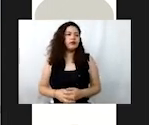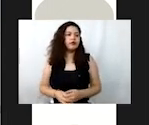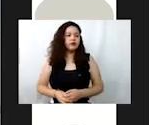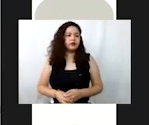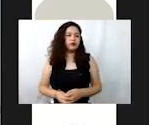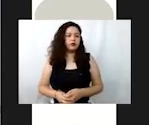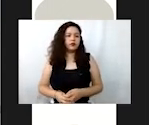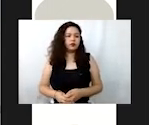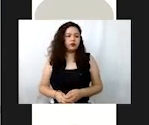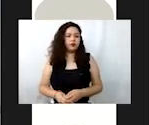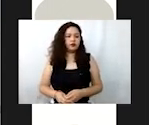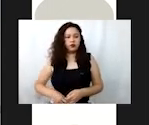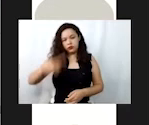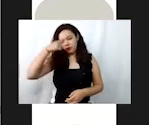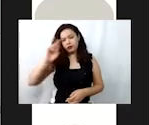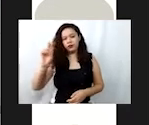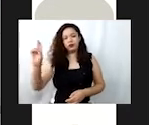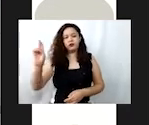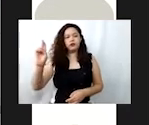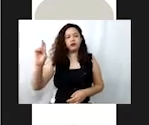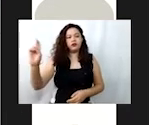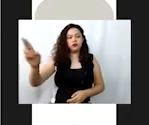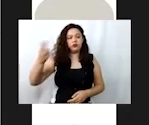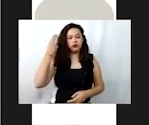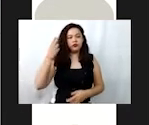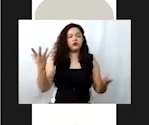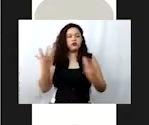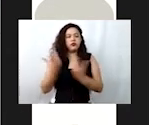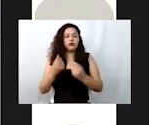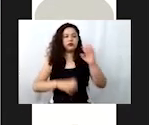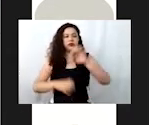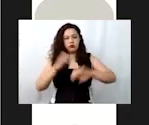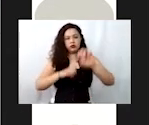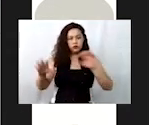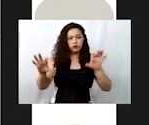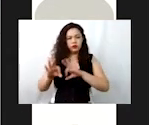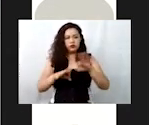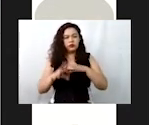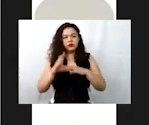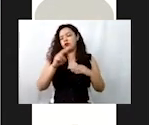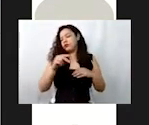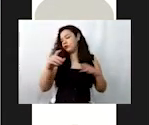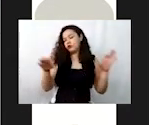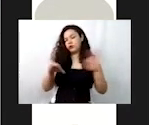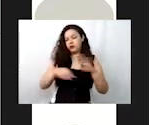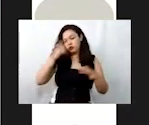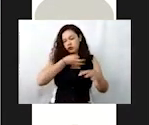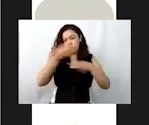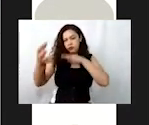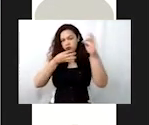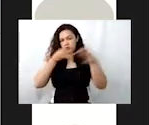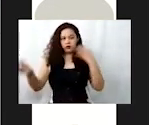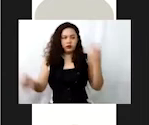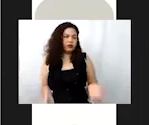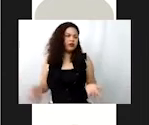Bueno, esto es de universidades trabajando con empresas y con ONGs para un tema de difusión. Yo he